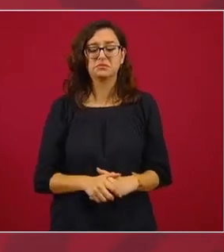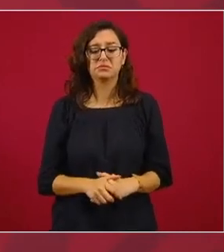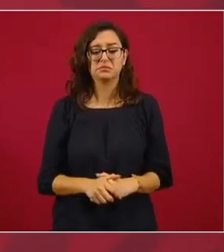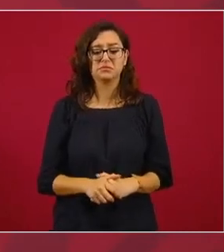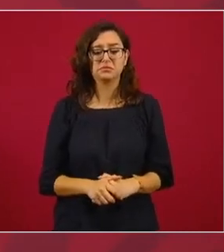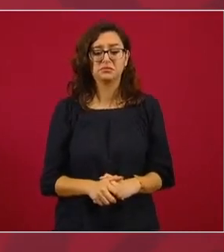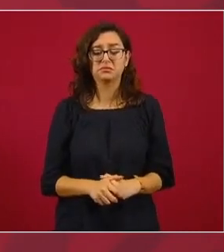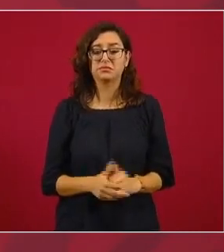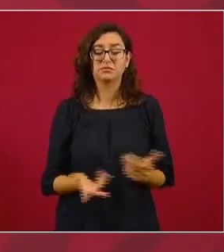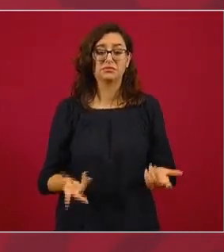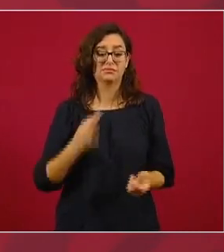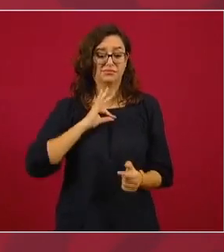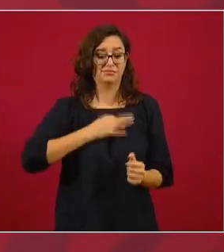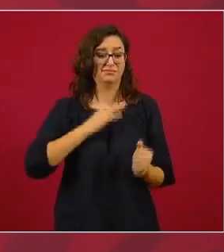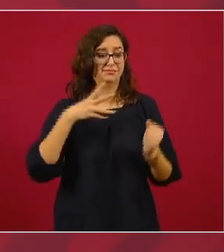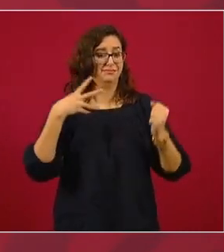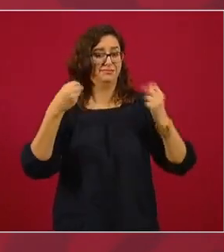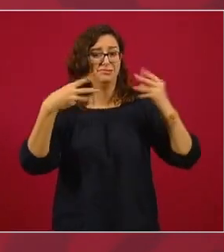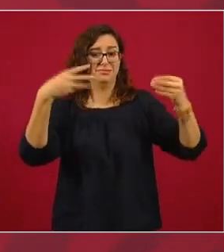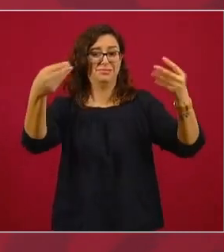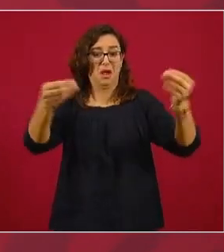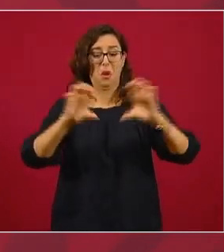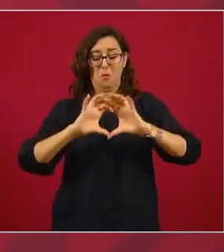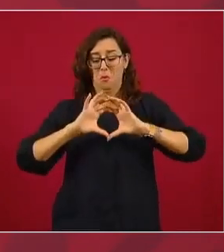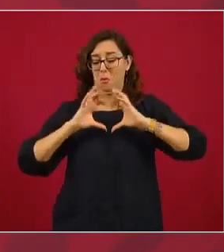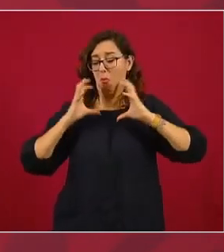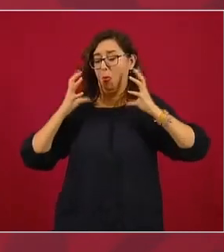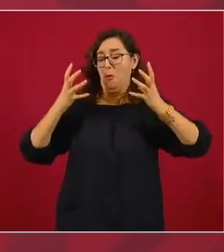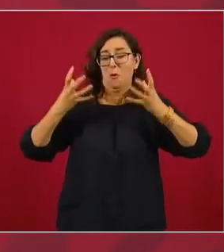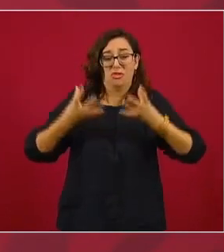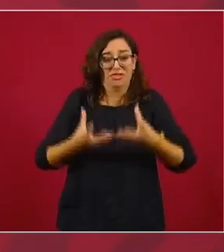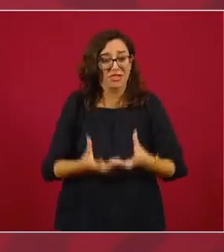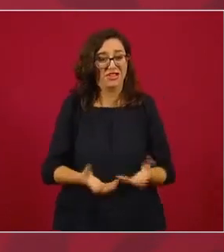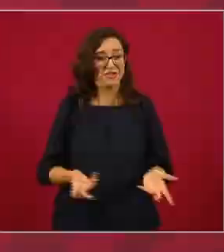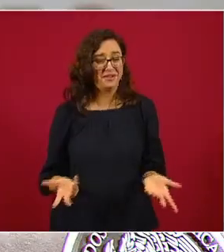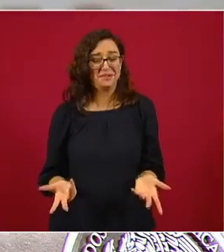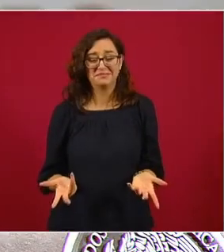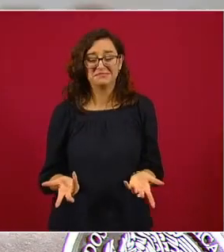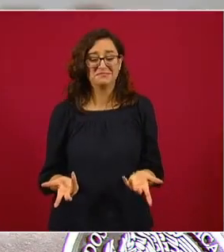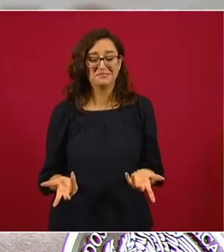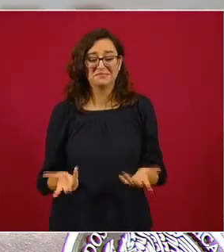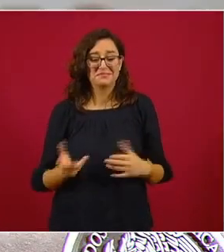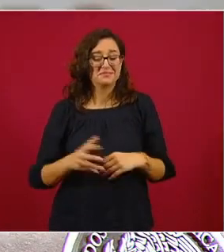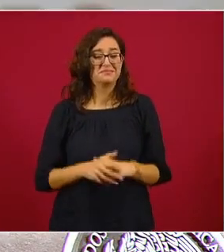es una pandemia mundial, afecta a